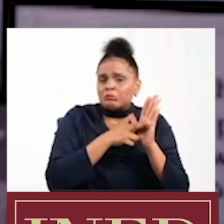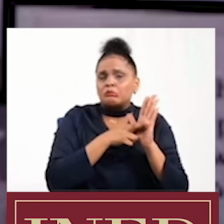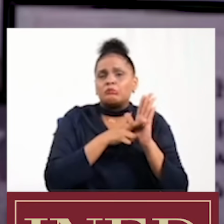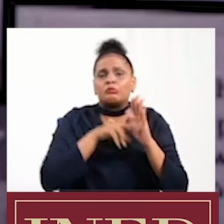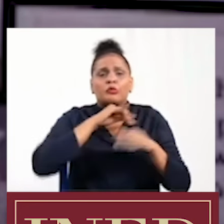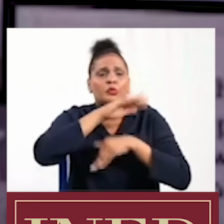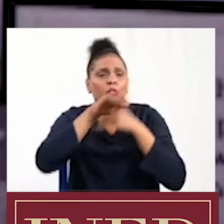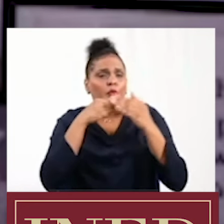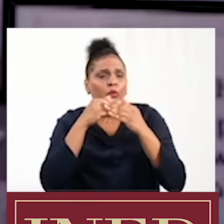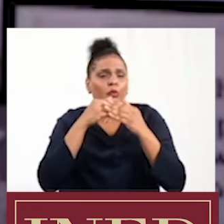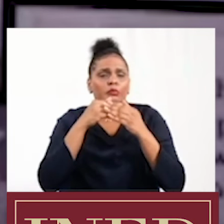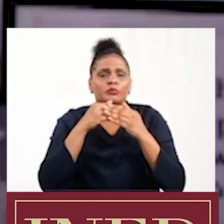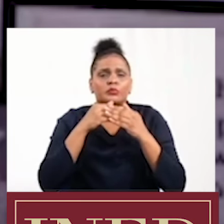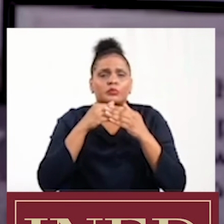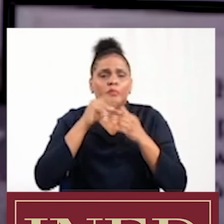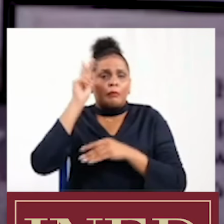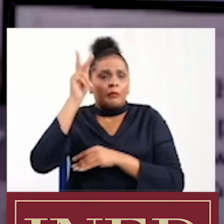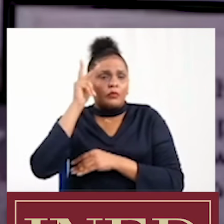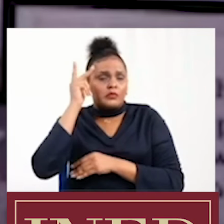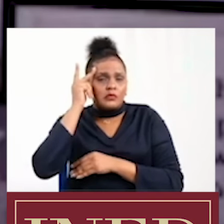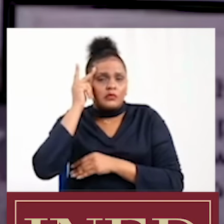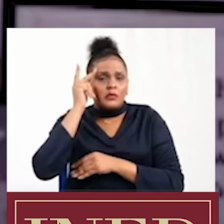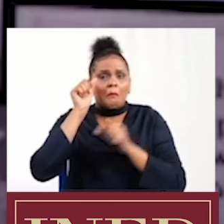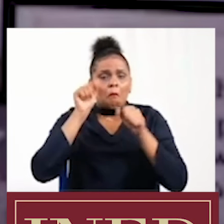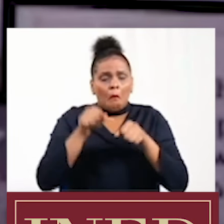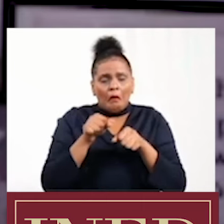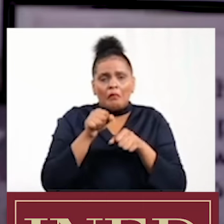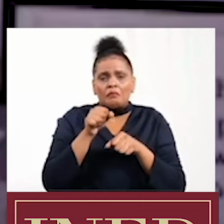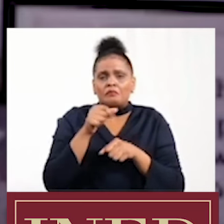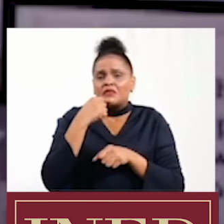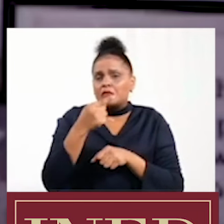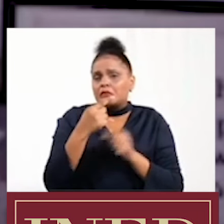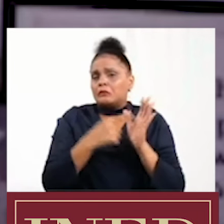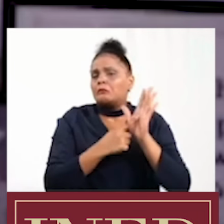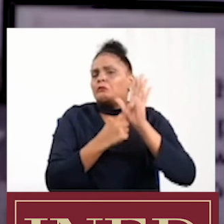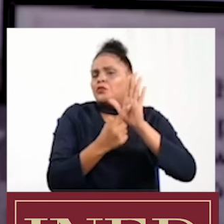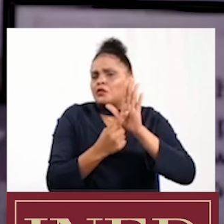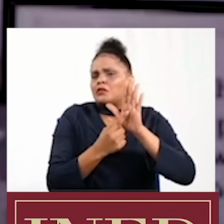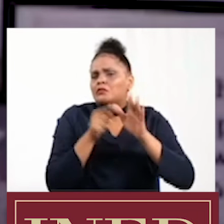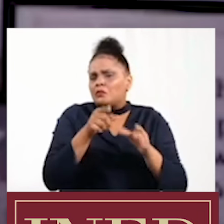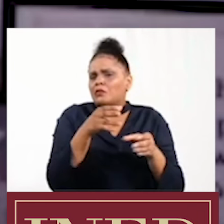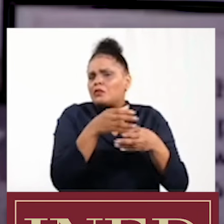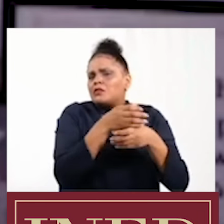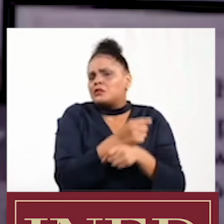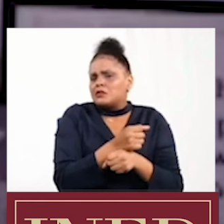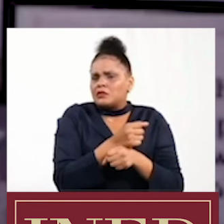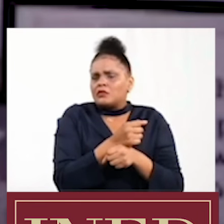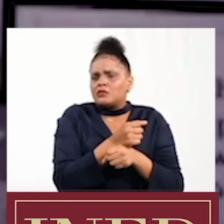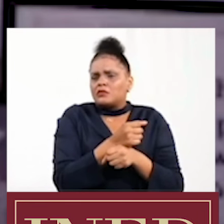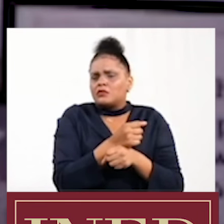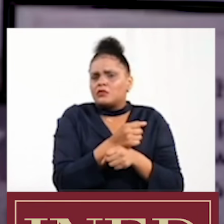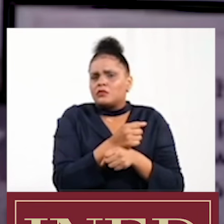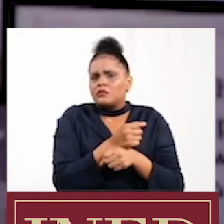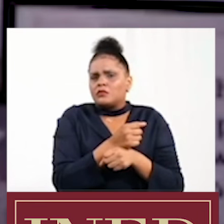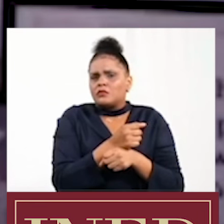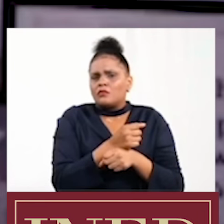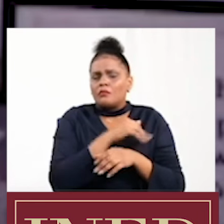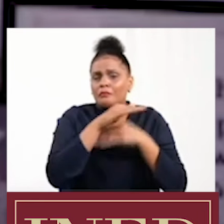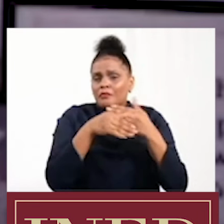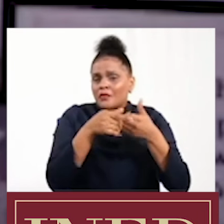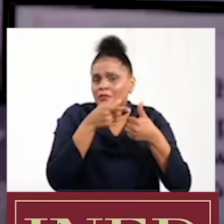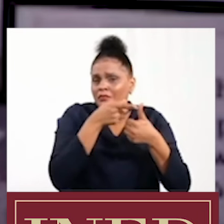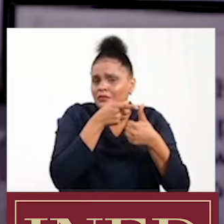las fuerzas políticas en el caso peruano la evidencia también ha sido utilizada durante los debates de en